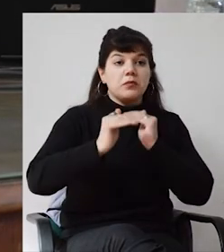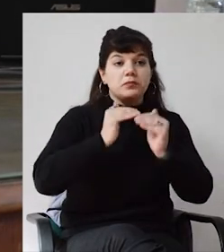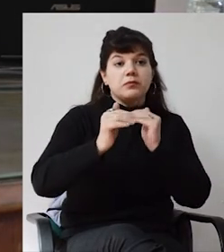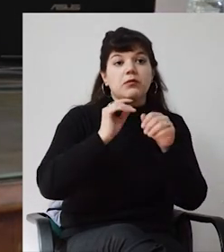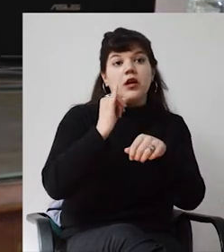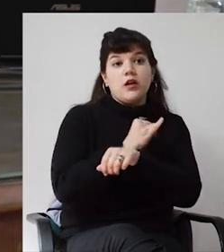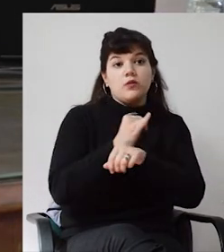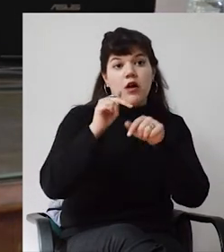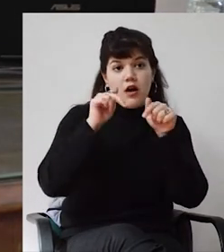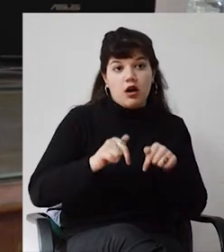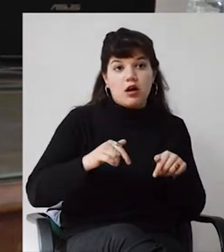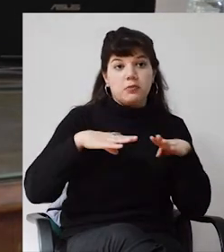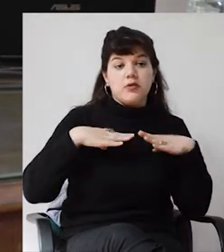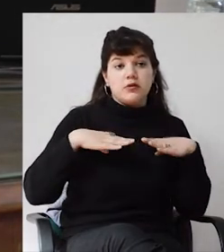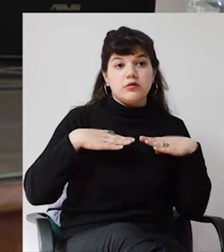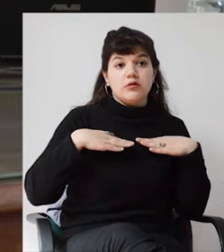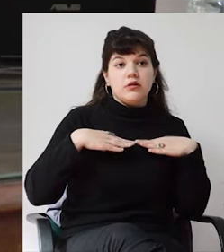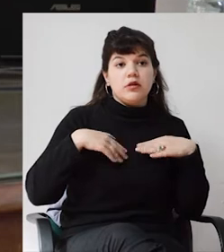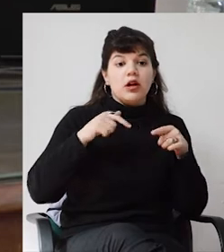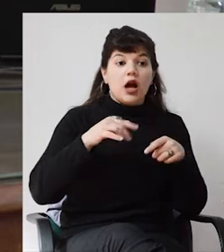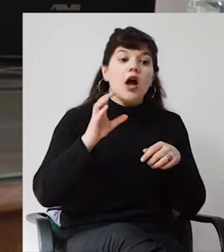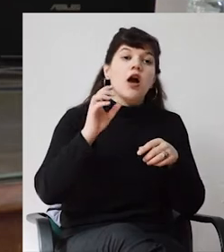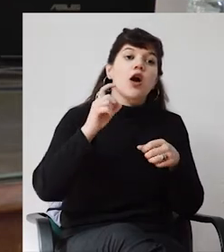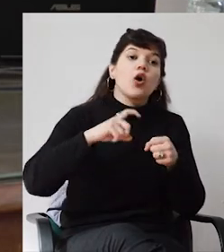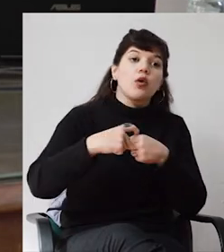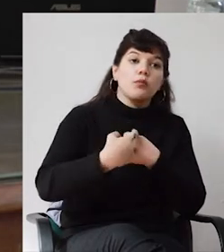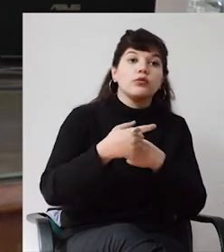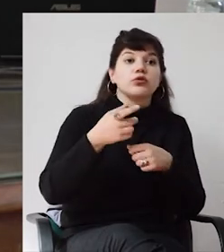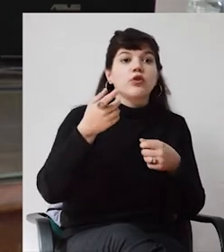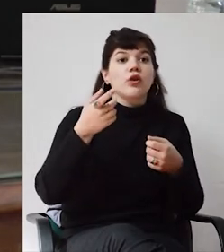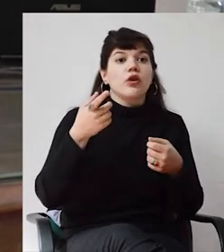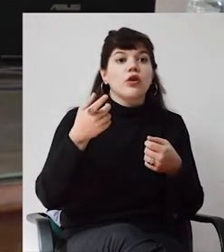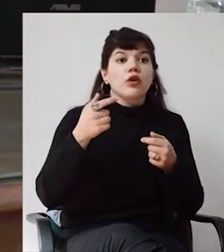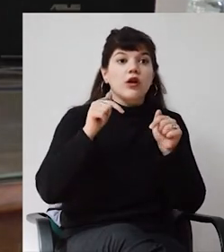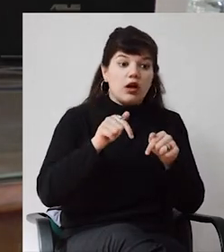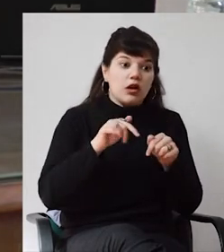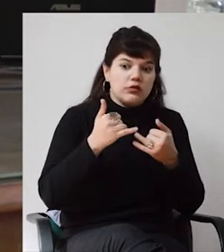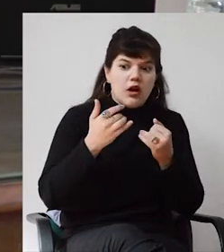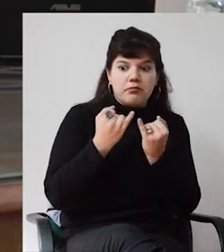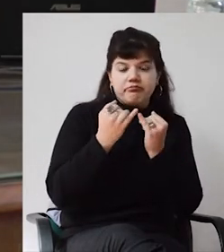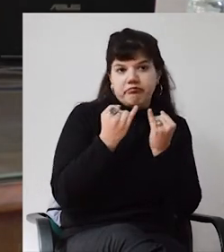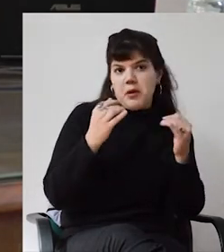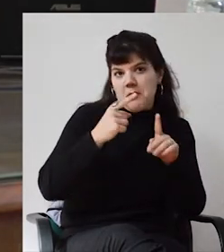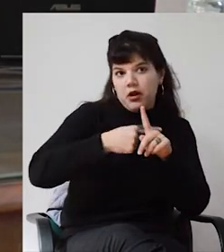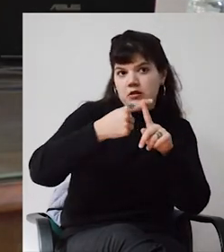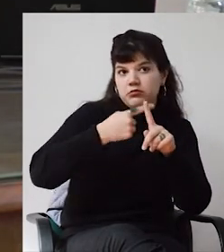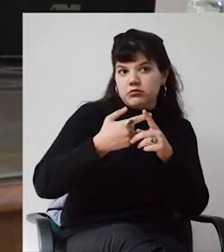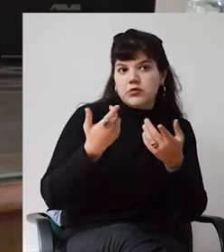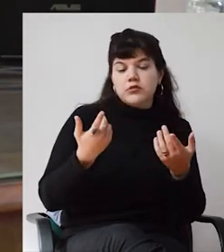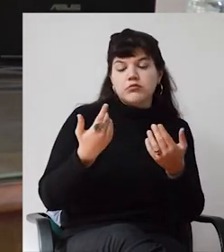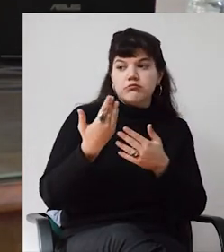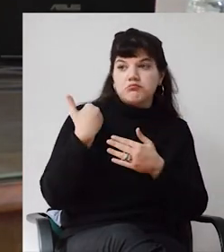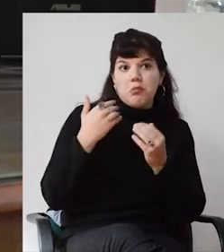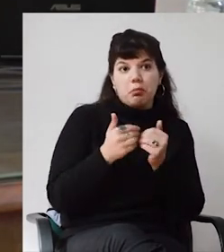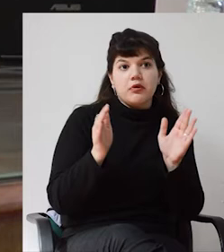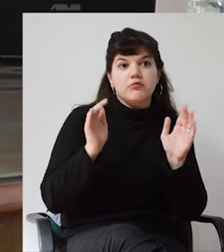desarrollo institucional de ICEF, que la comisión directiva ha iniciado ya hace unos meses, dentro de los